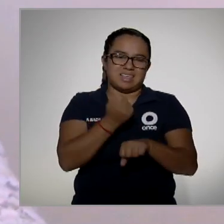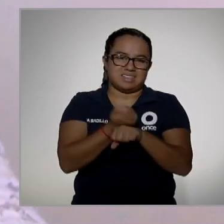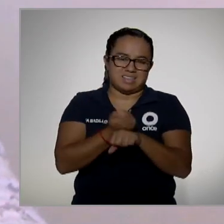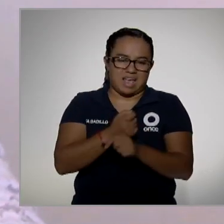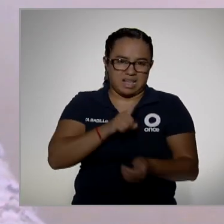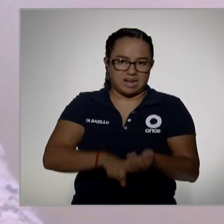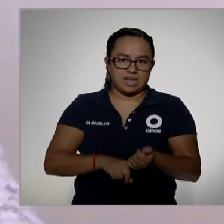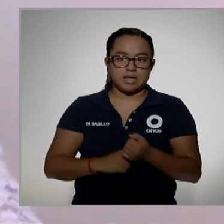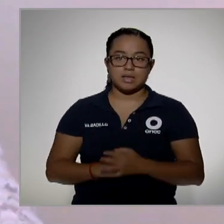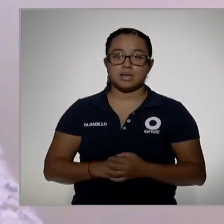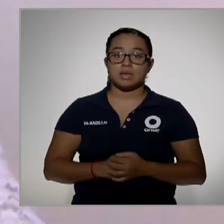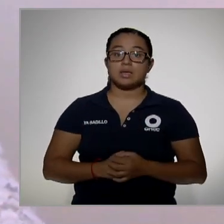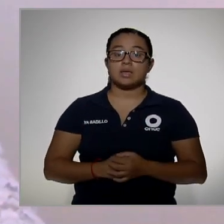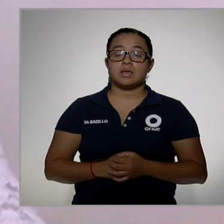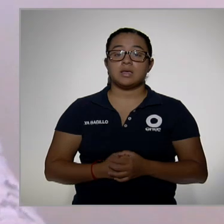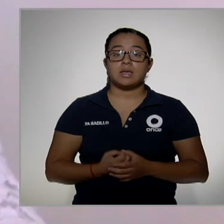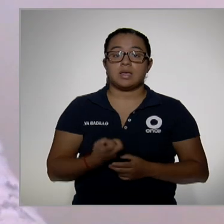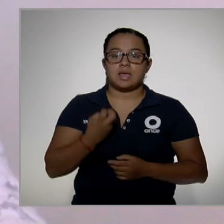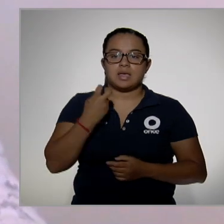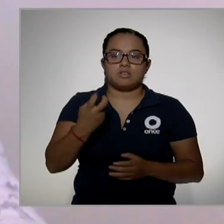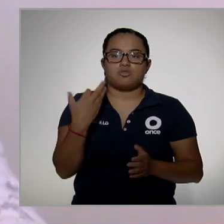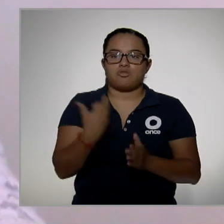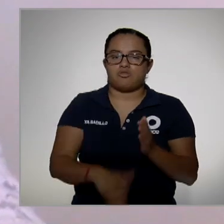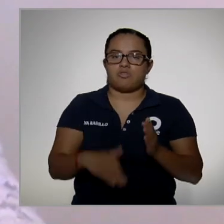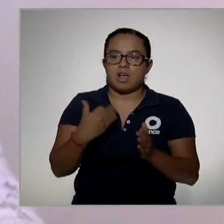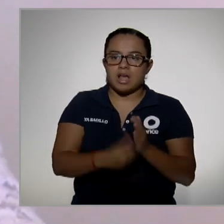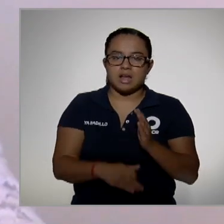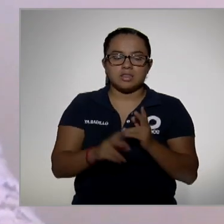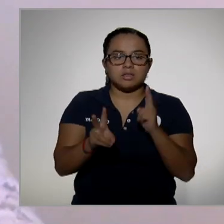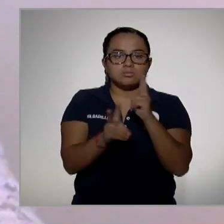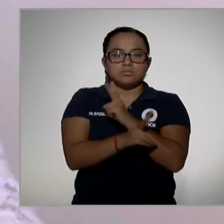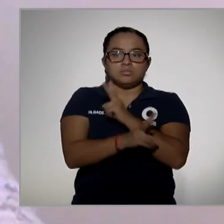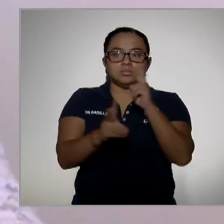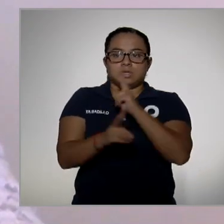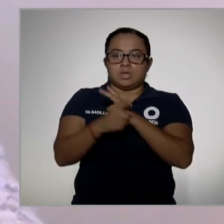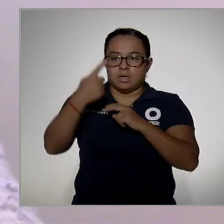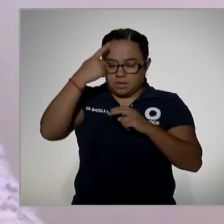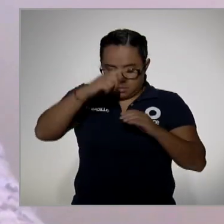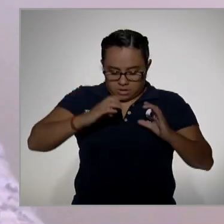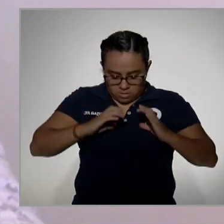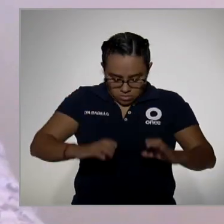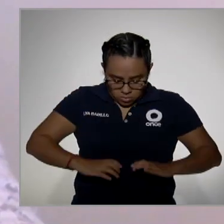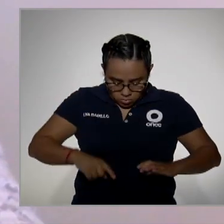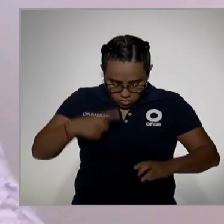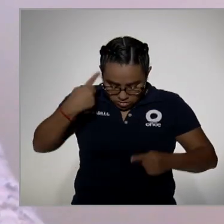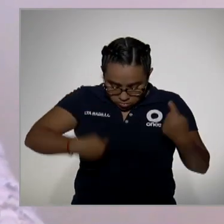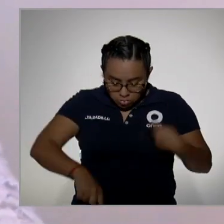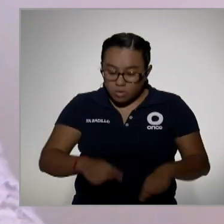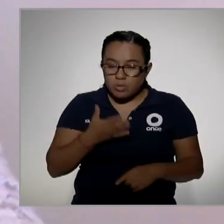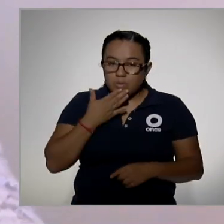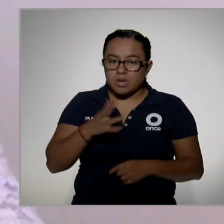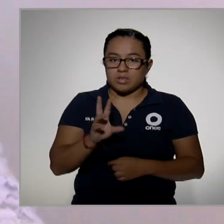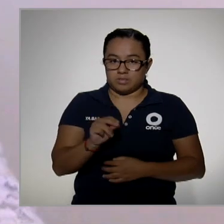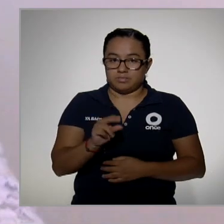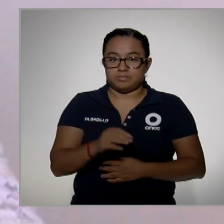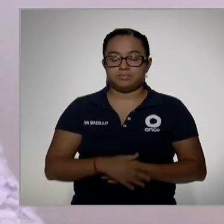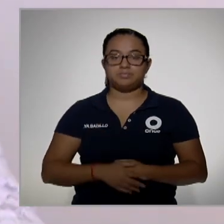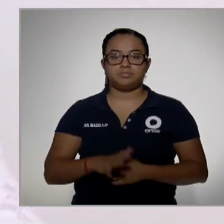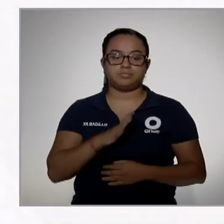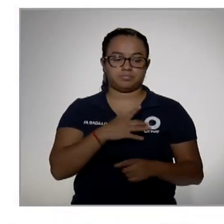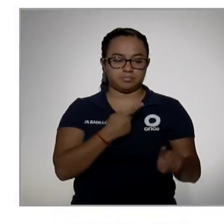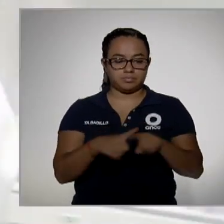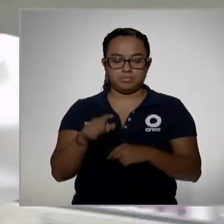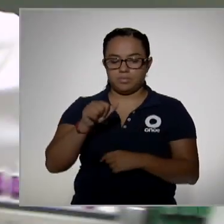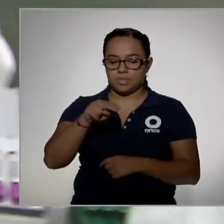esto va a producir un ineficiente transporte de oxígeno a los tejidos corporales existen diferentes tipos de